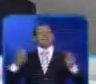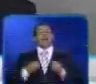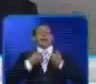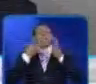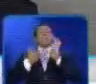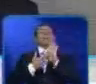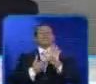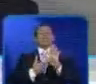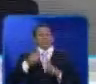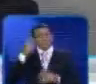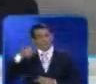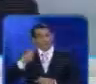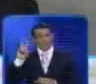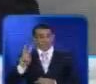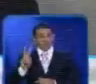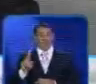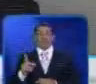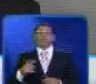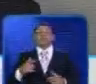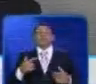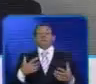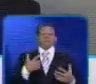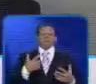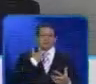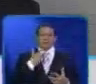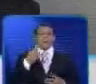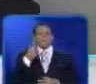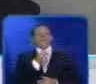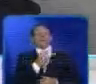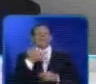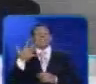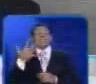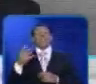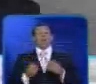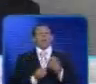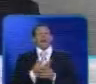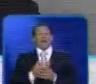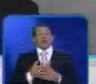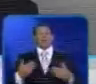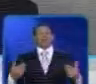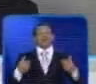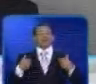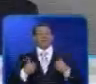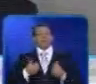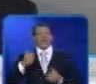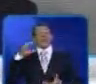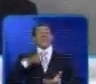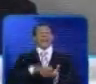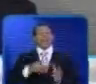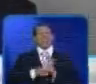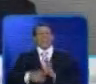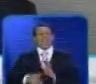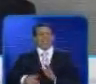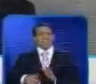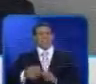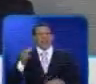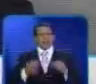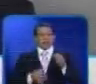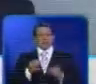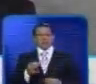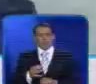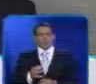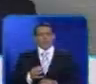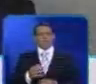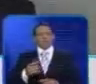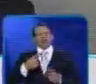terapia intensiva. Pero el 25 de mayo entraron en terapia intensiva el Estado de Derecho, la justicia y